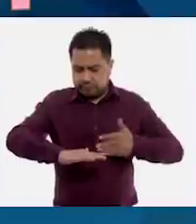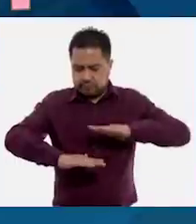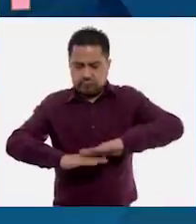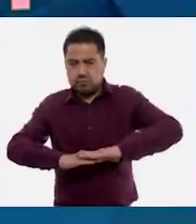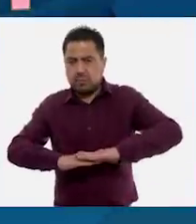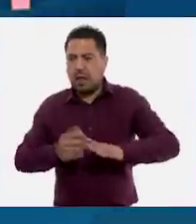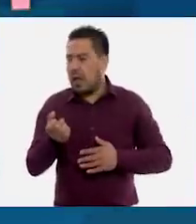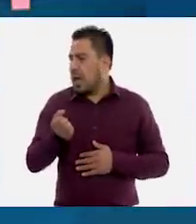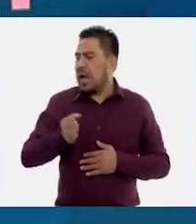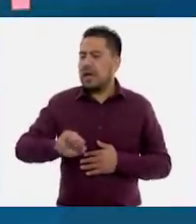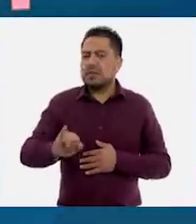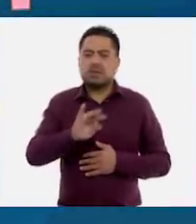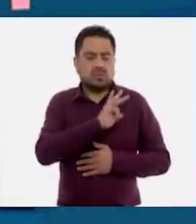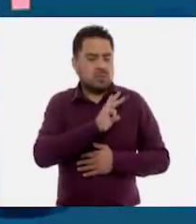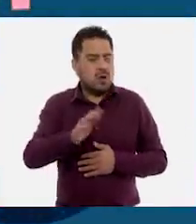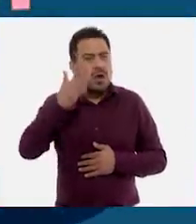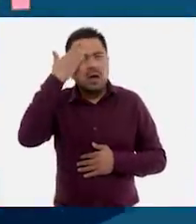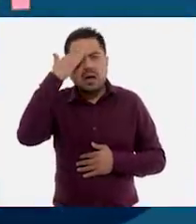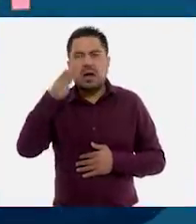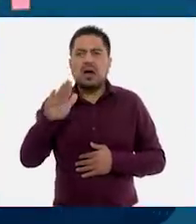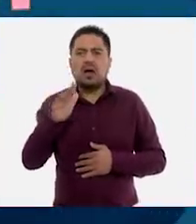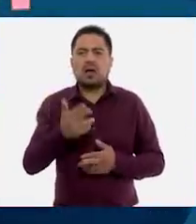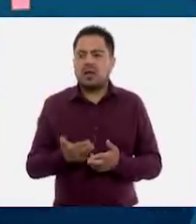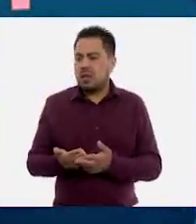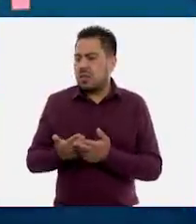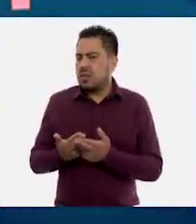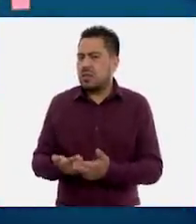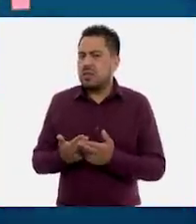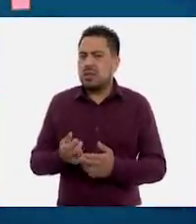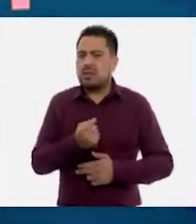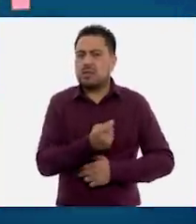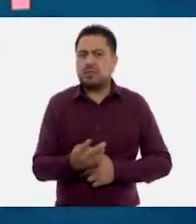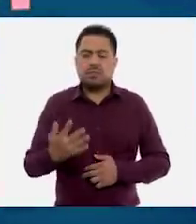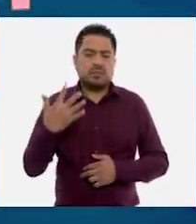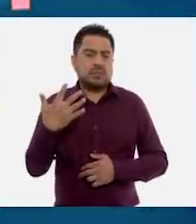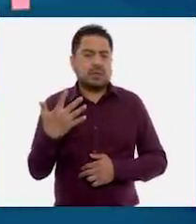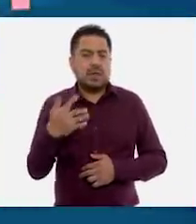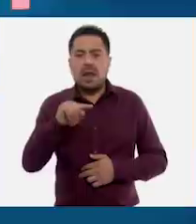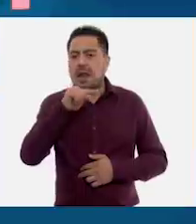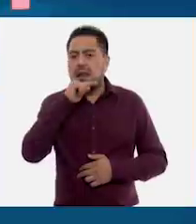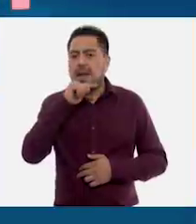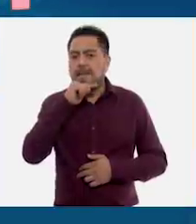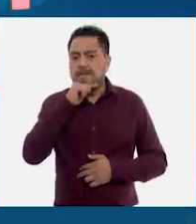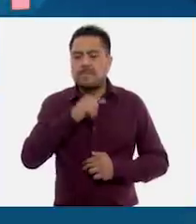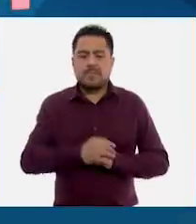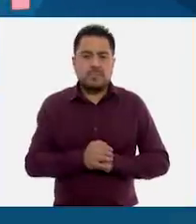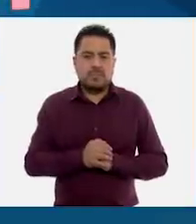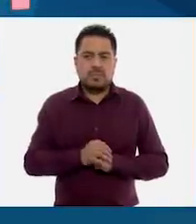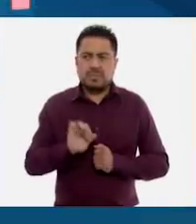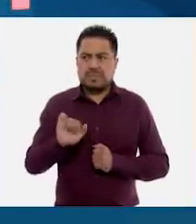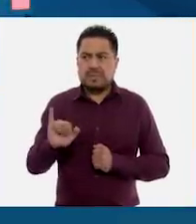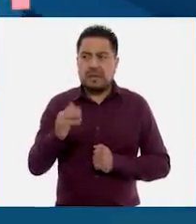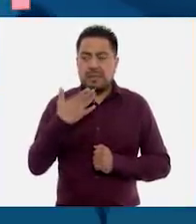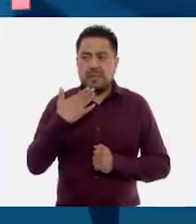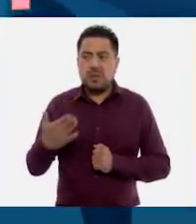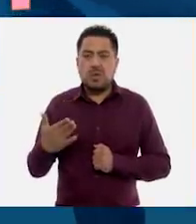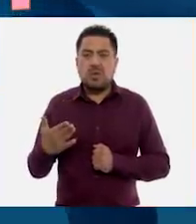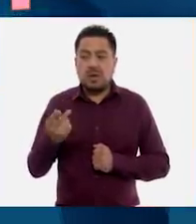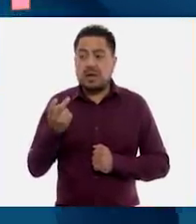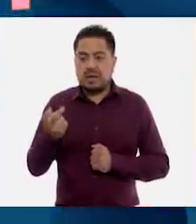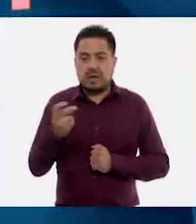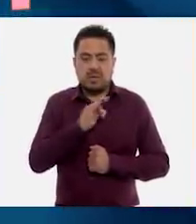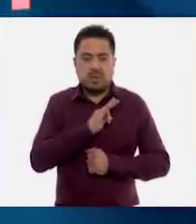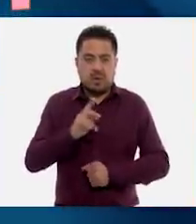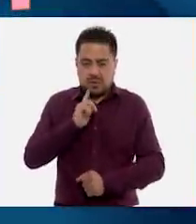Uh-huh. Y así podemos saber que le sobraron 5 lápices. Muy bien, entonces aquí